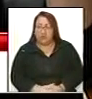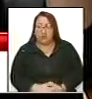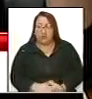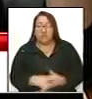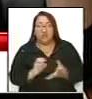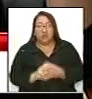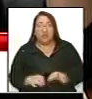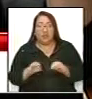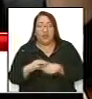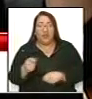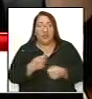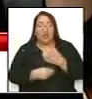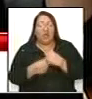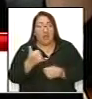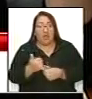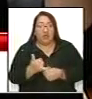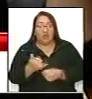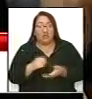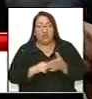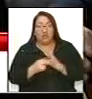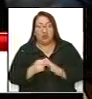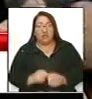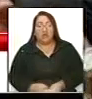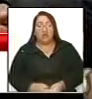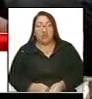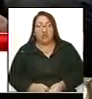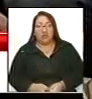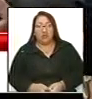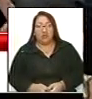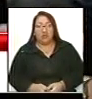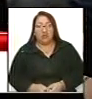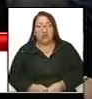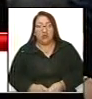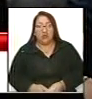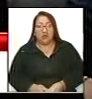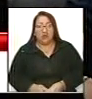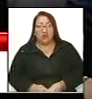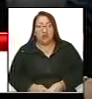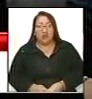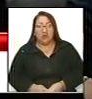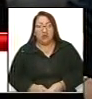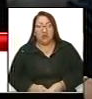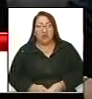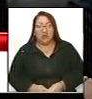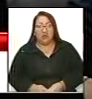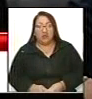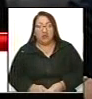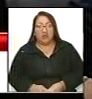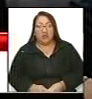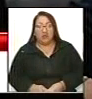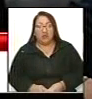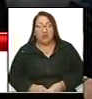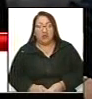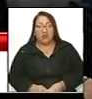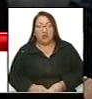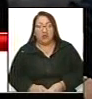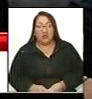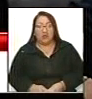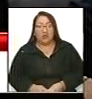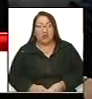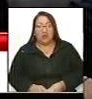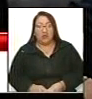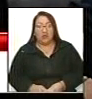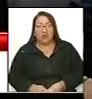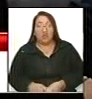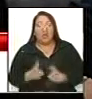mercado que existan, ¿no?, determinadas sociedades. Entonces, en el tema del derecho de autoorganización se ha